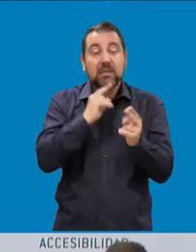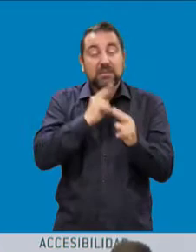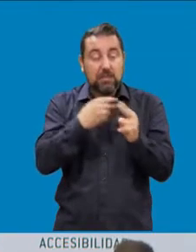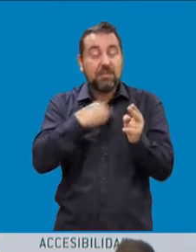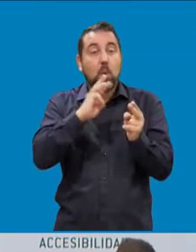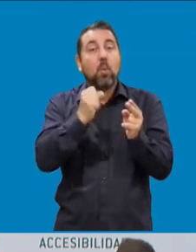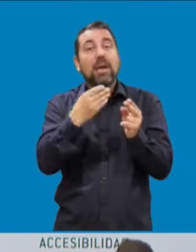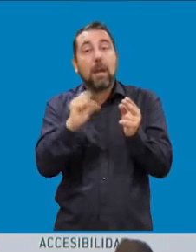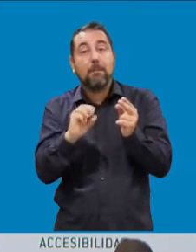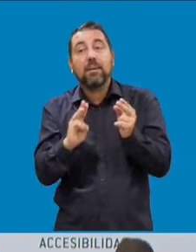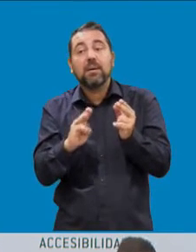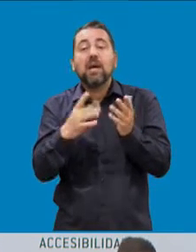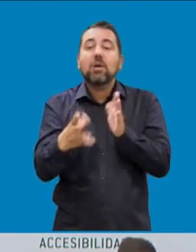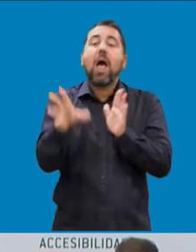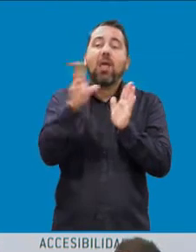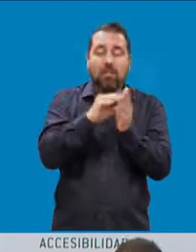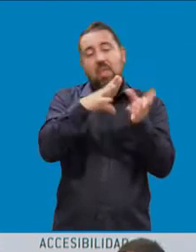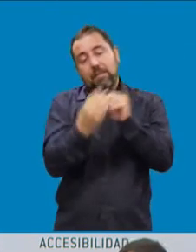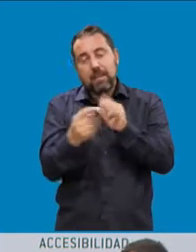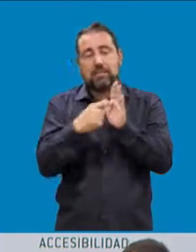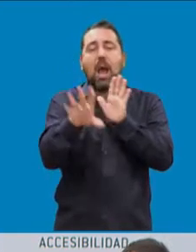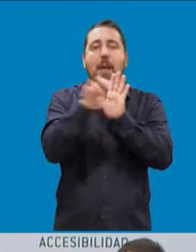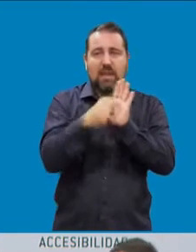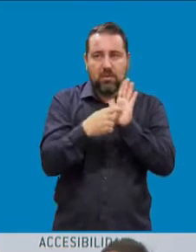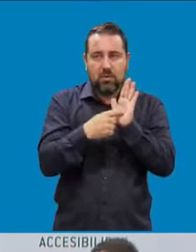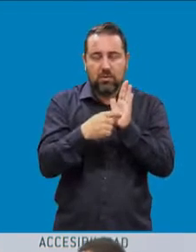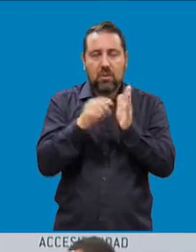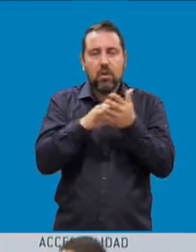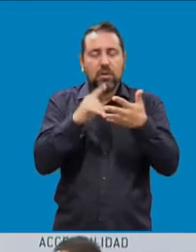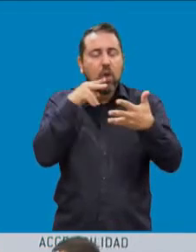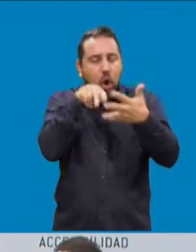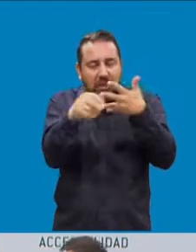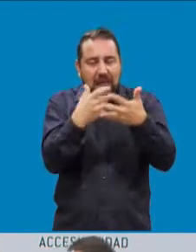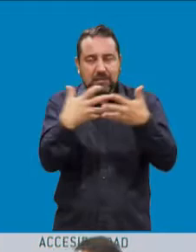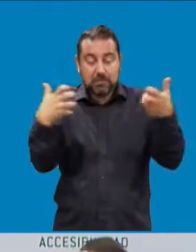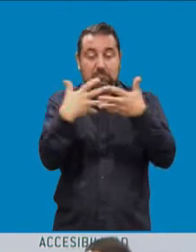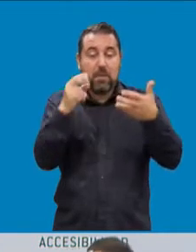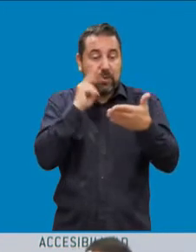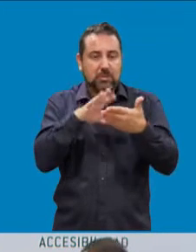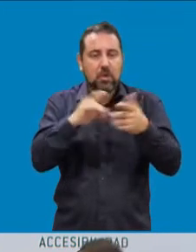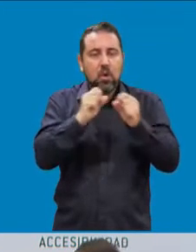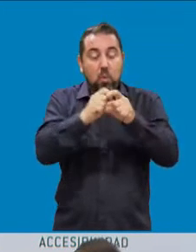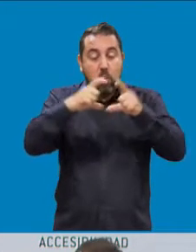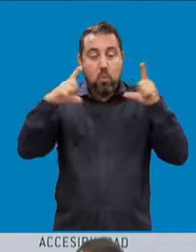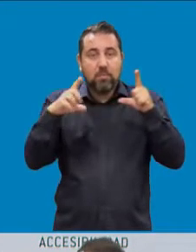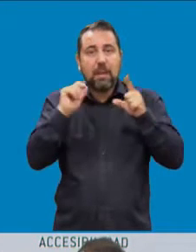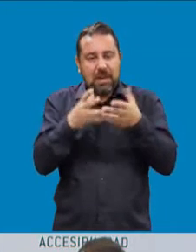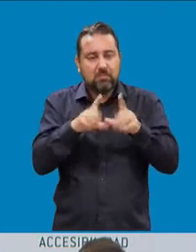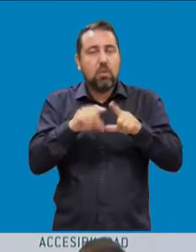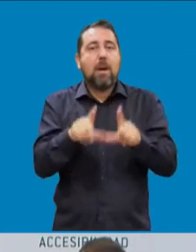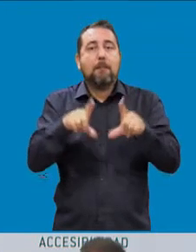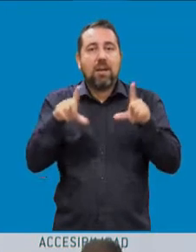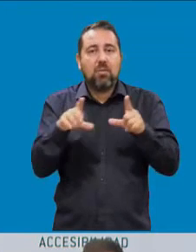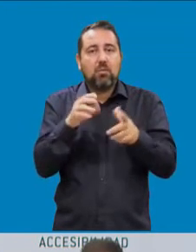Bueno, todas estas pautas que da el WCAG, pues adaptadas a la aplicación, a la app móvil. Contraste del texto